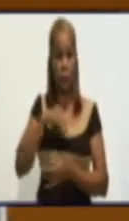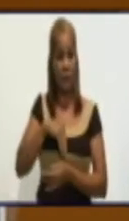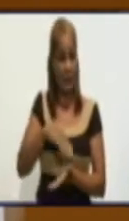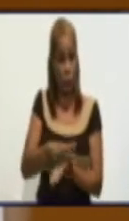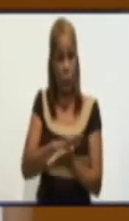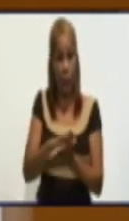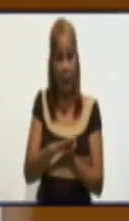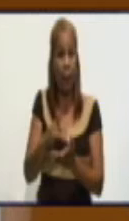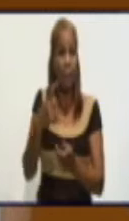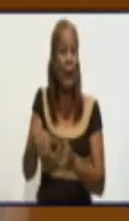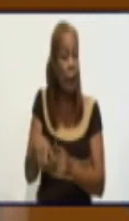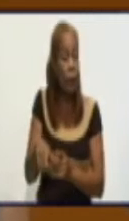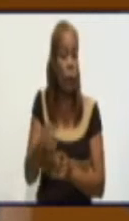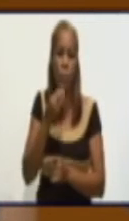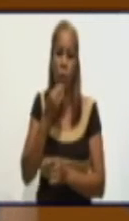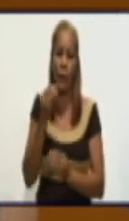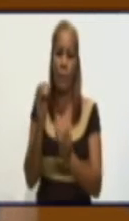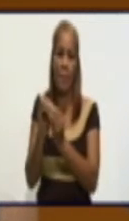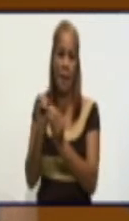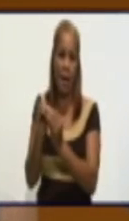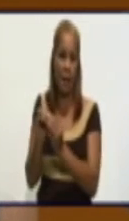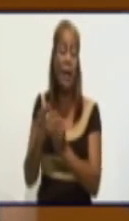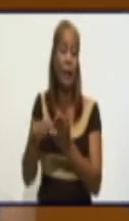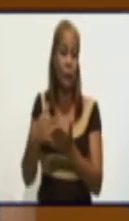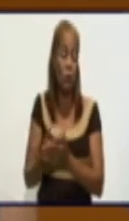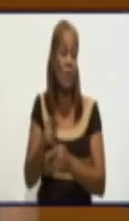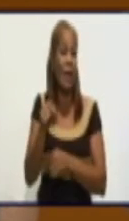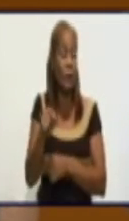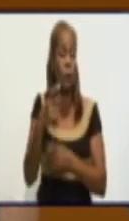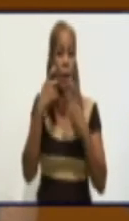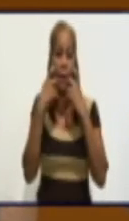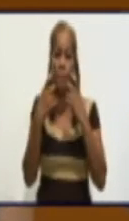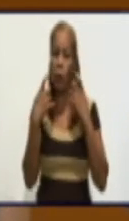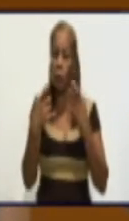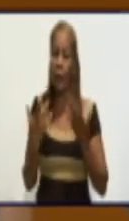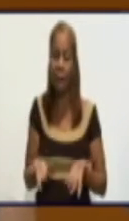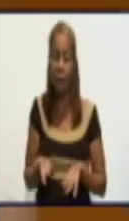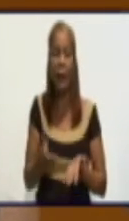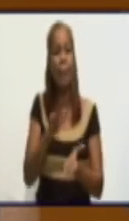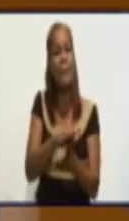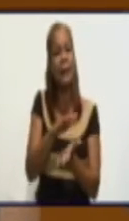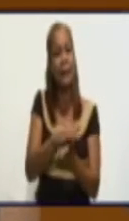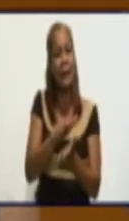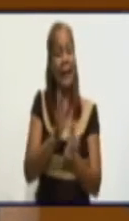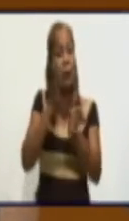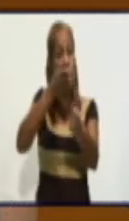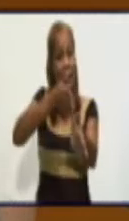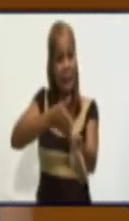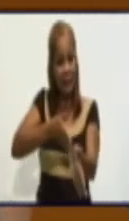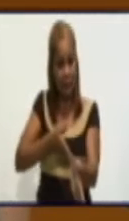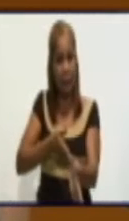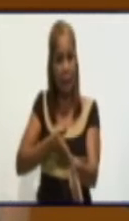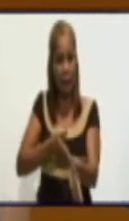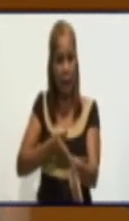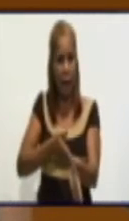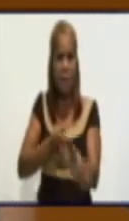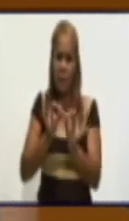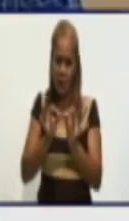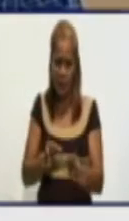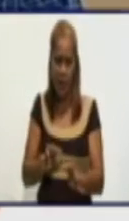transmito y por eso es tan importante tan tan importante mantener una disciplina férrea en este sentido